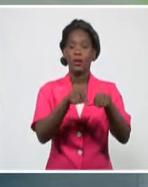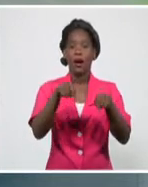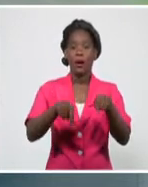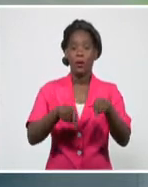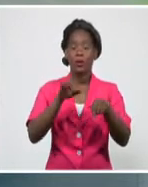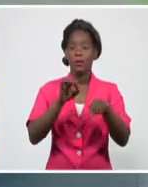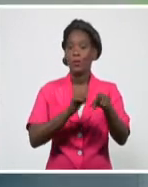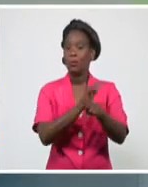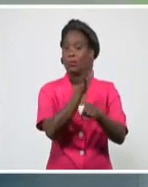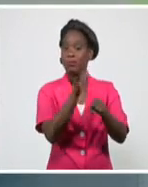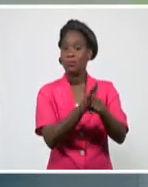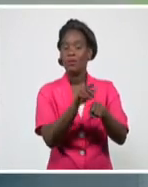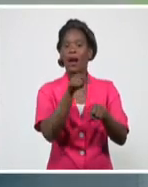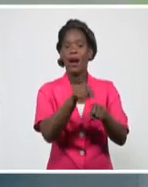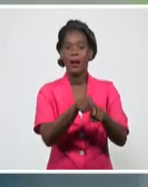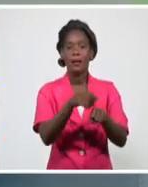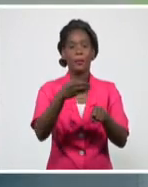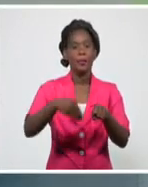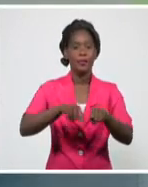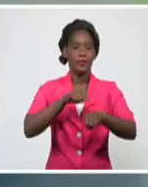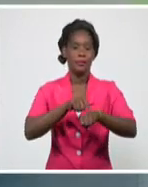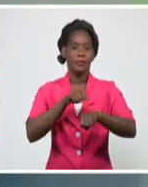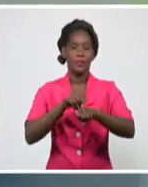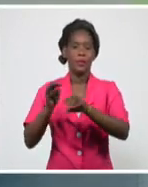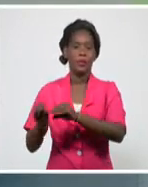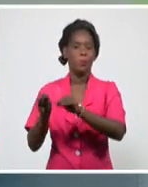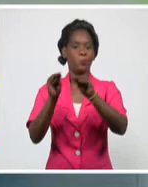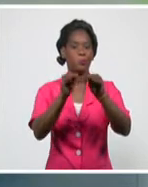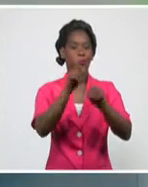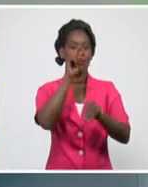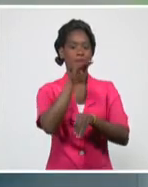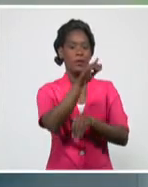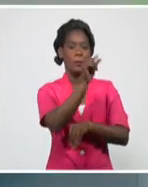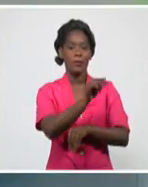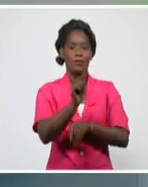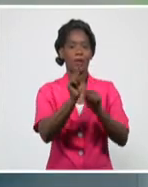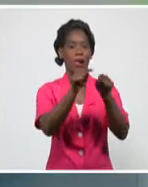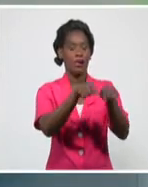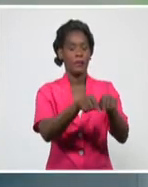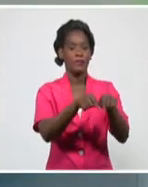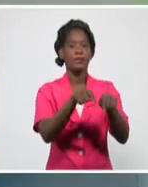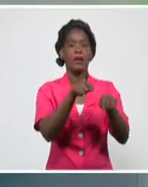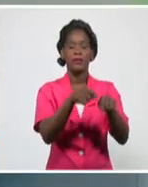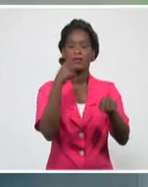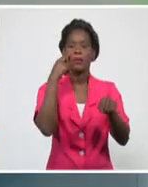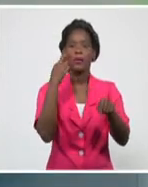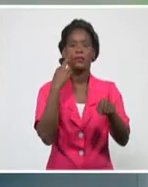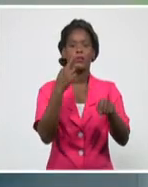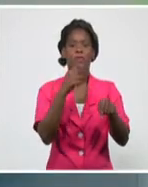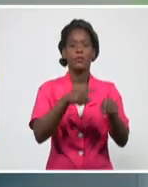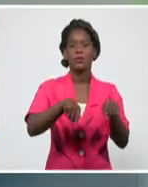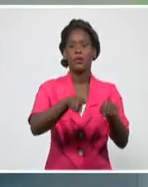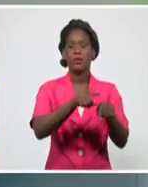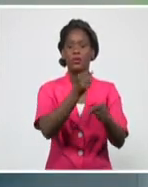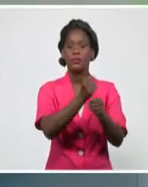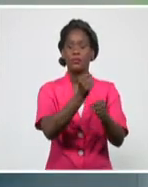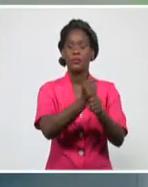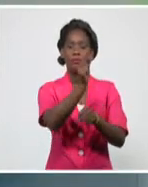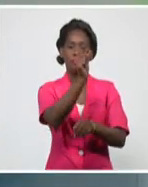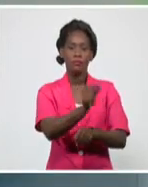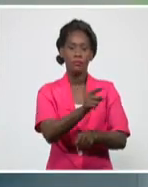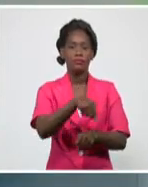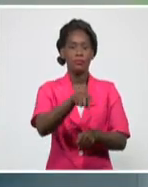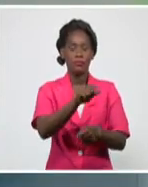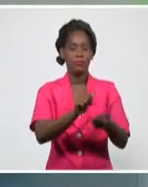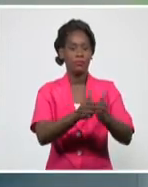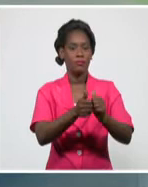del coronavirus. En la pequeña actividad realizada esta mañana fueron reconocidos además con la distinción 60 aniversario del INDER